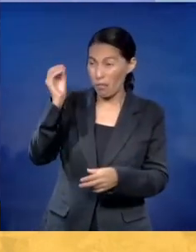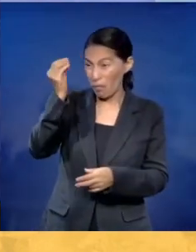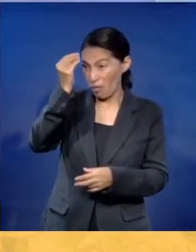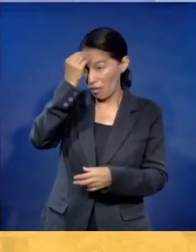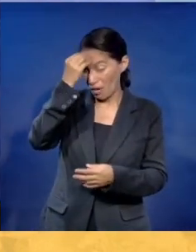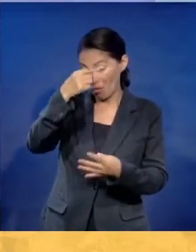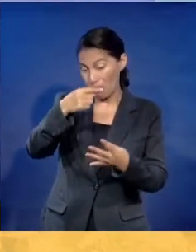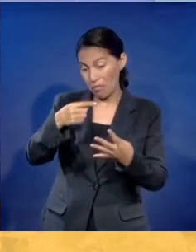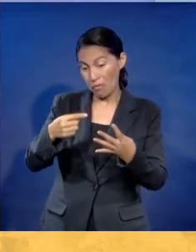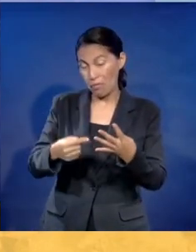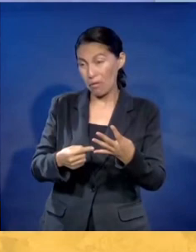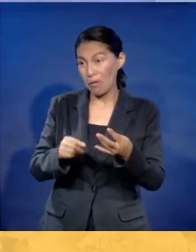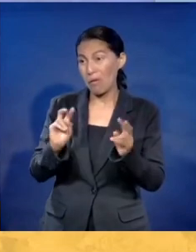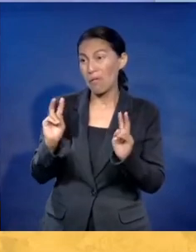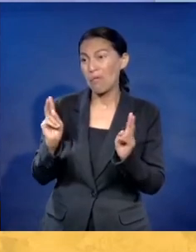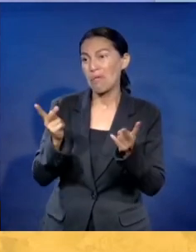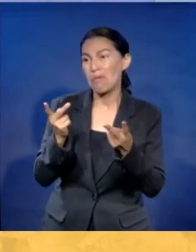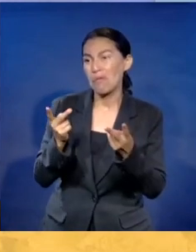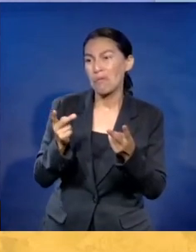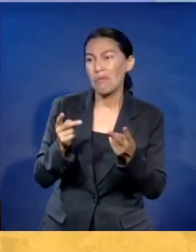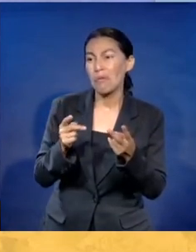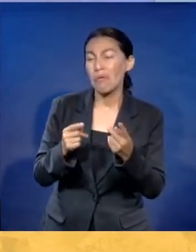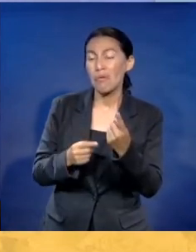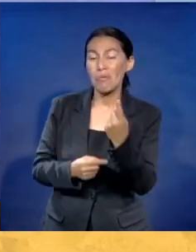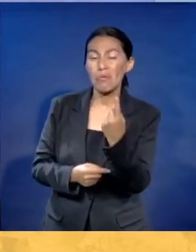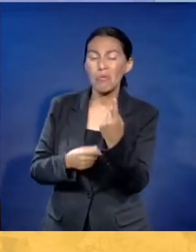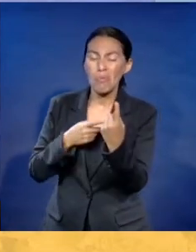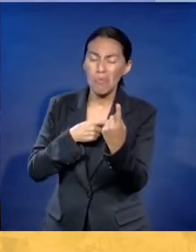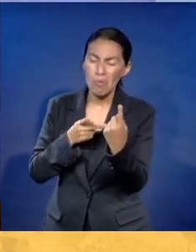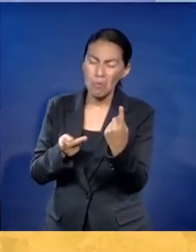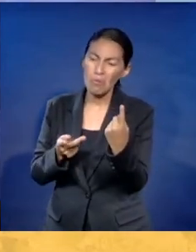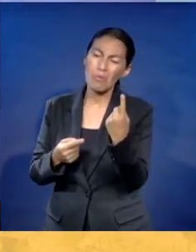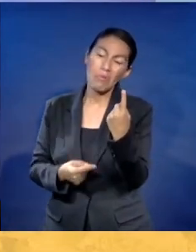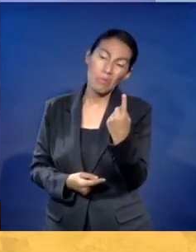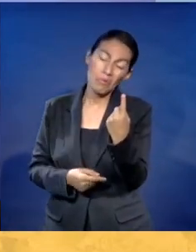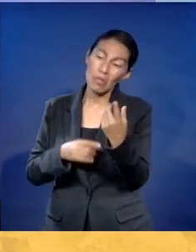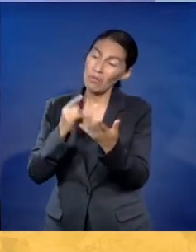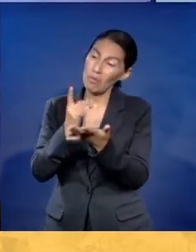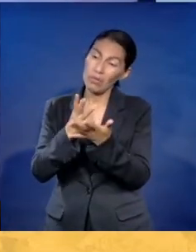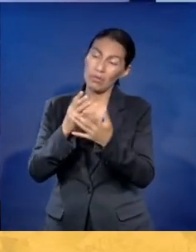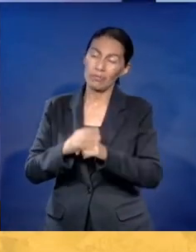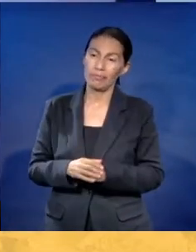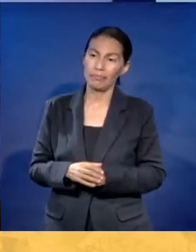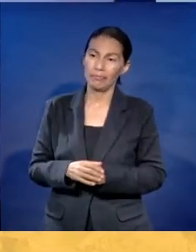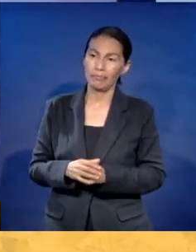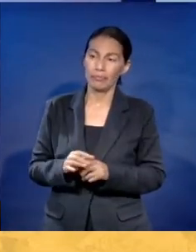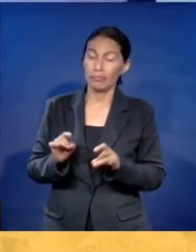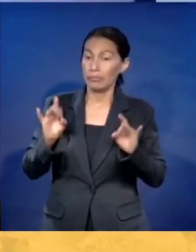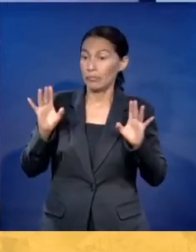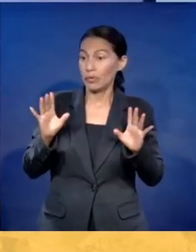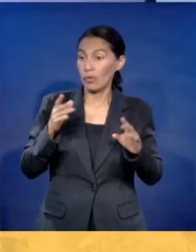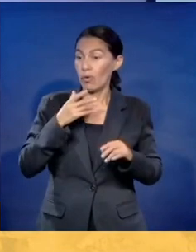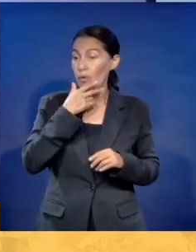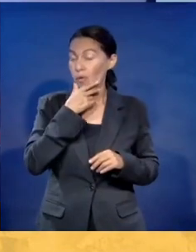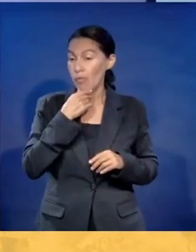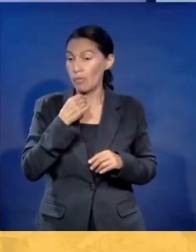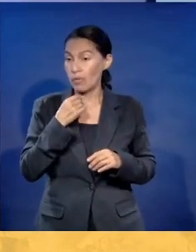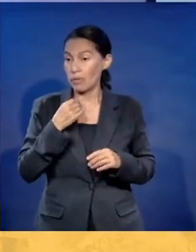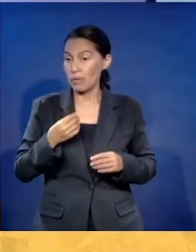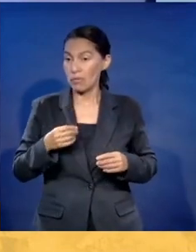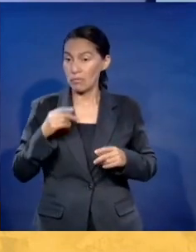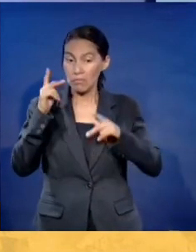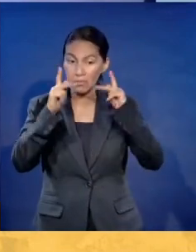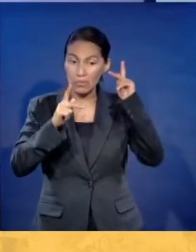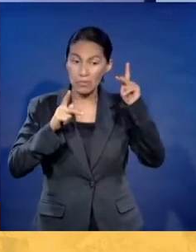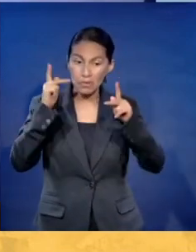y su vecino era pobre y no más tenía una y un día le llegaron visitas al rico y aquel en lugar de matar de las muchas